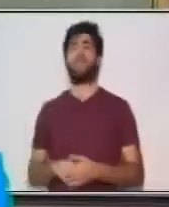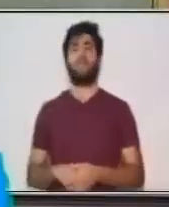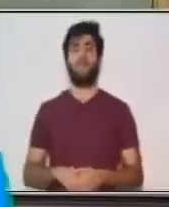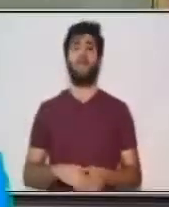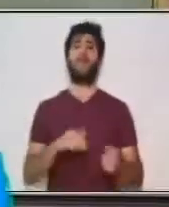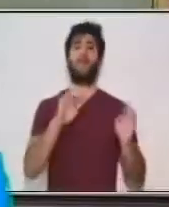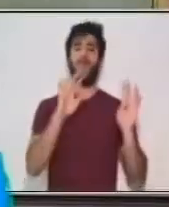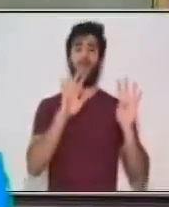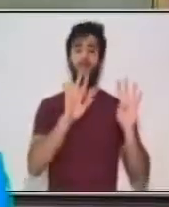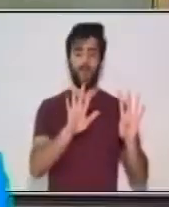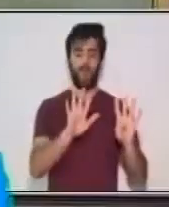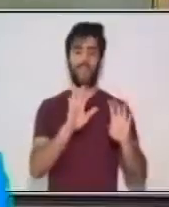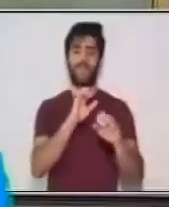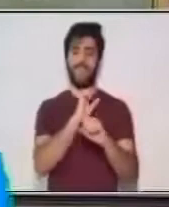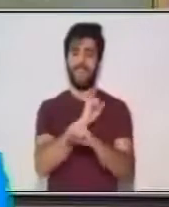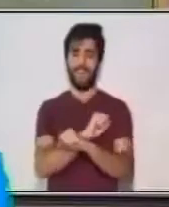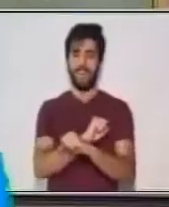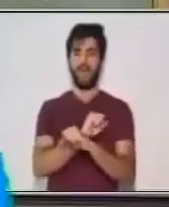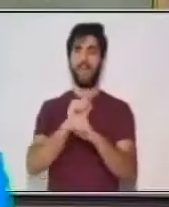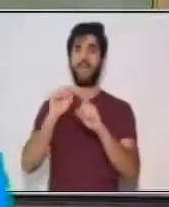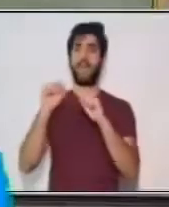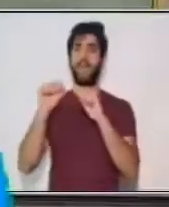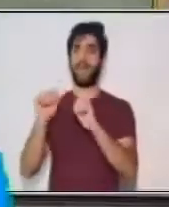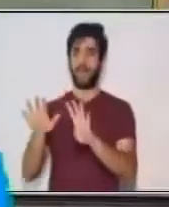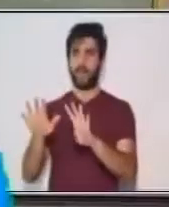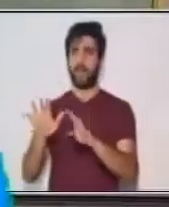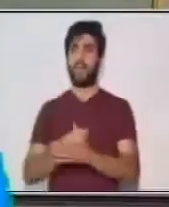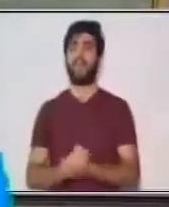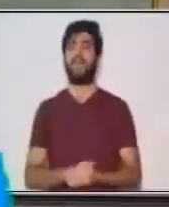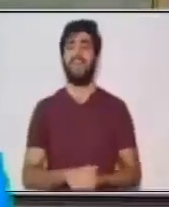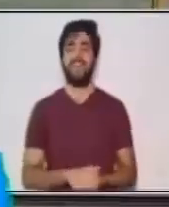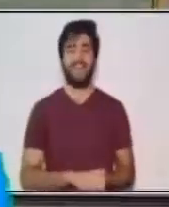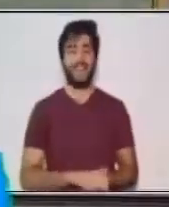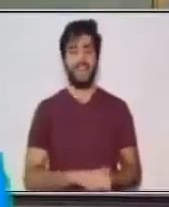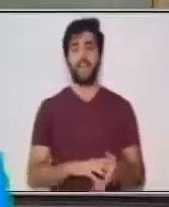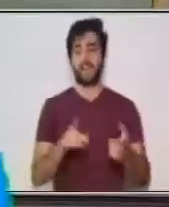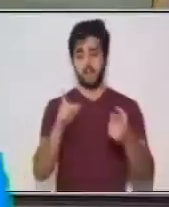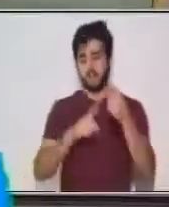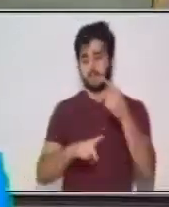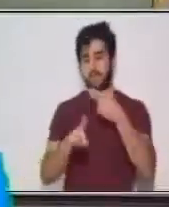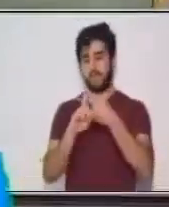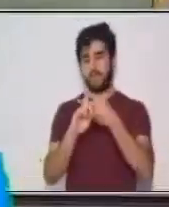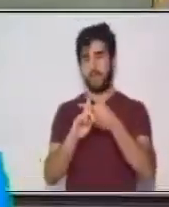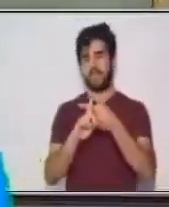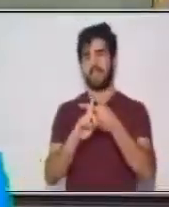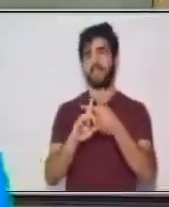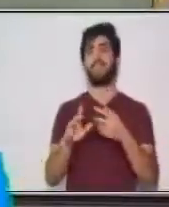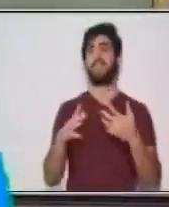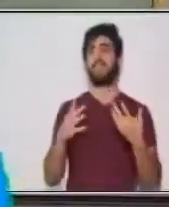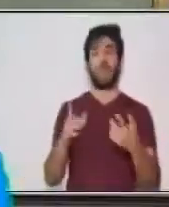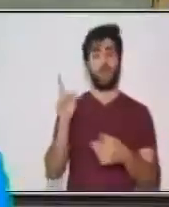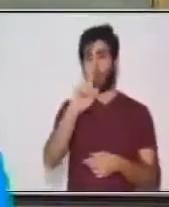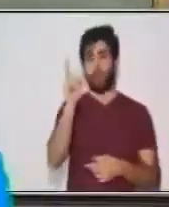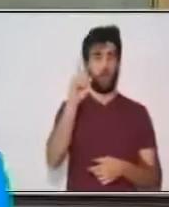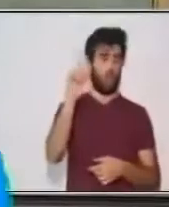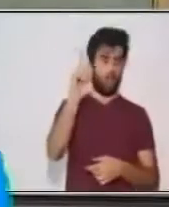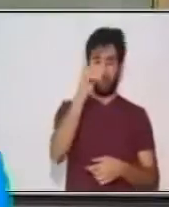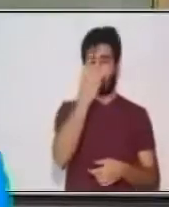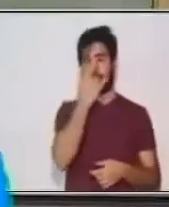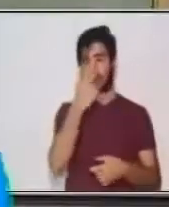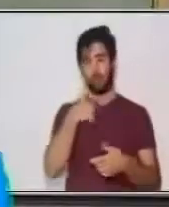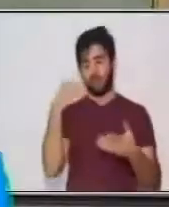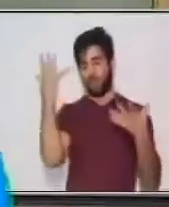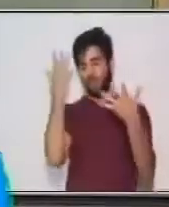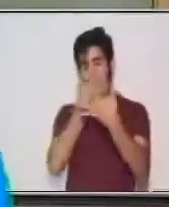9 por 9 por 9 más 7. Ah, no, ese es el que ya